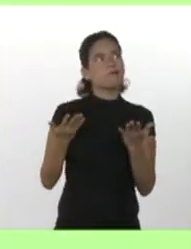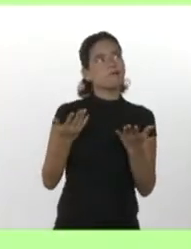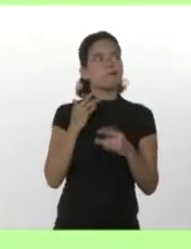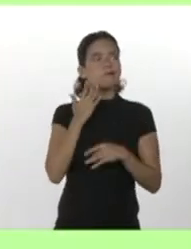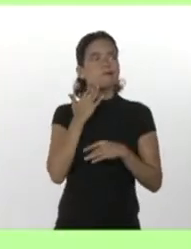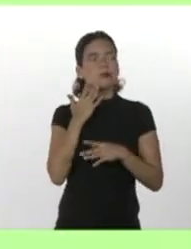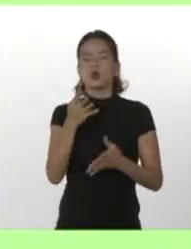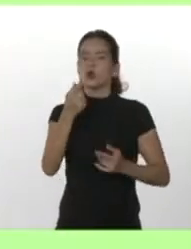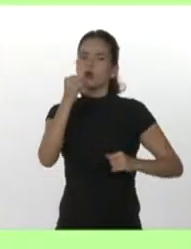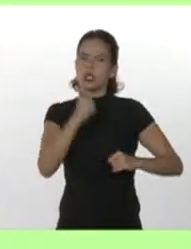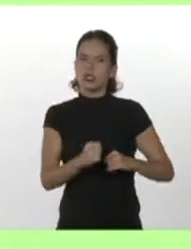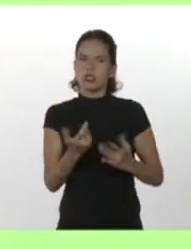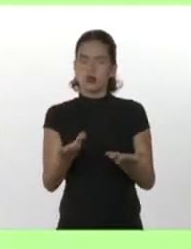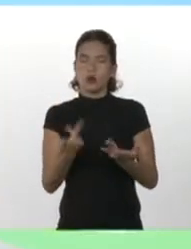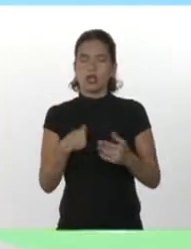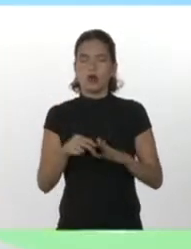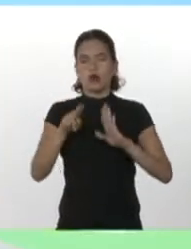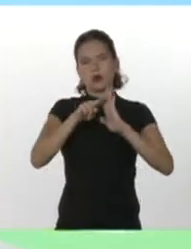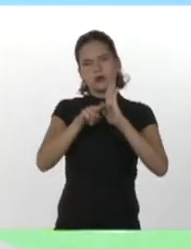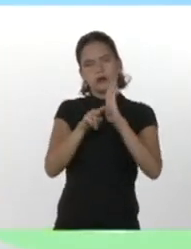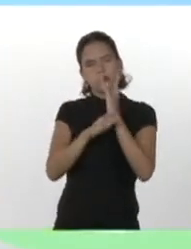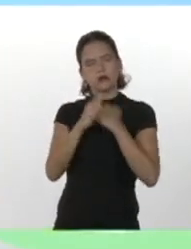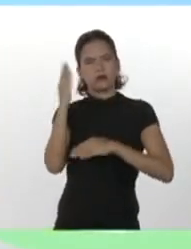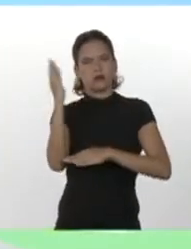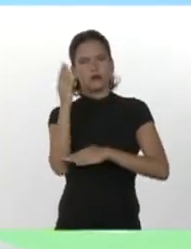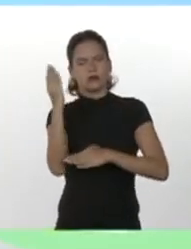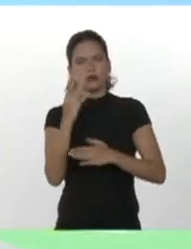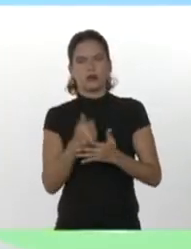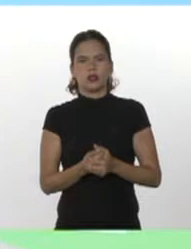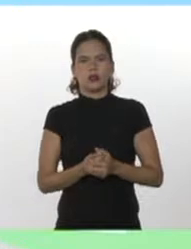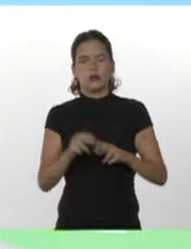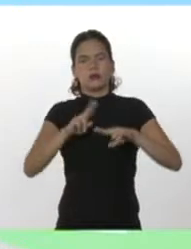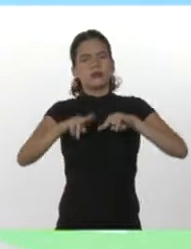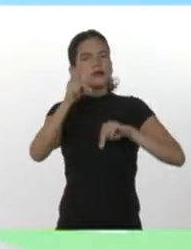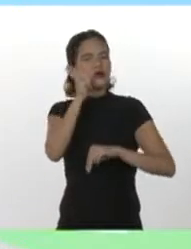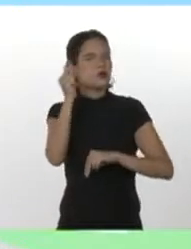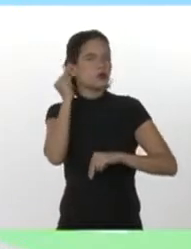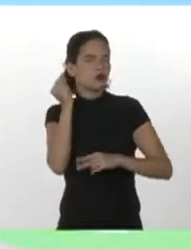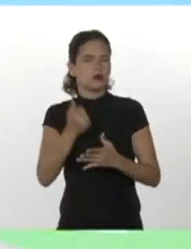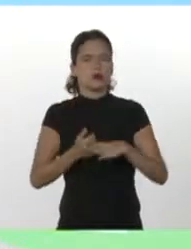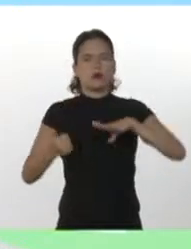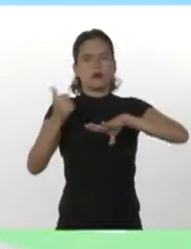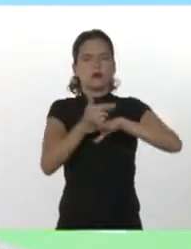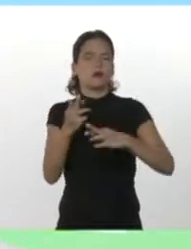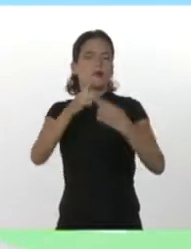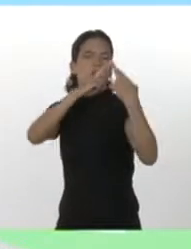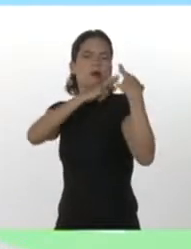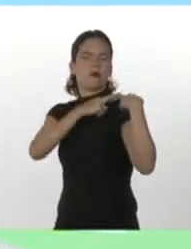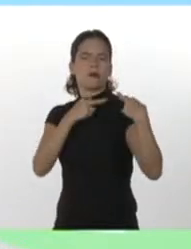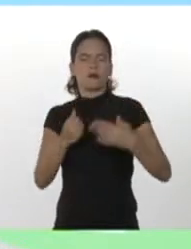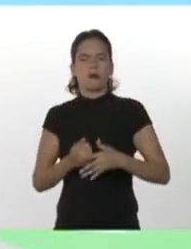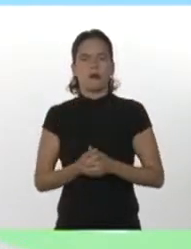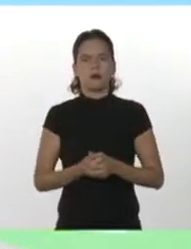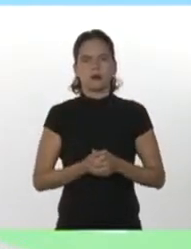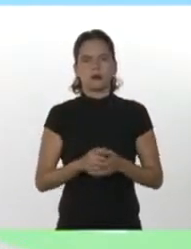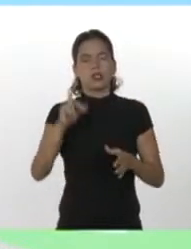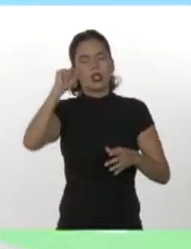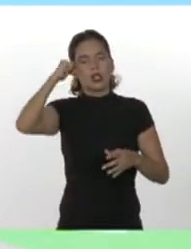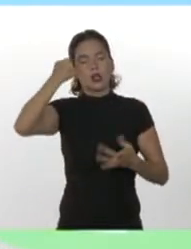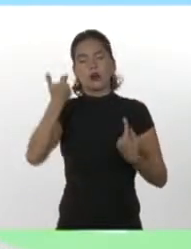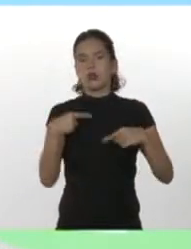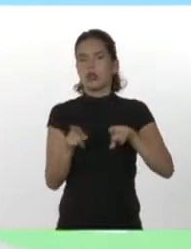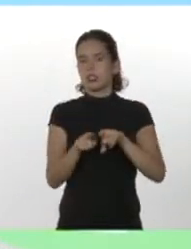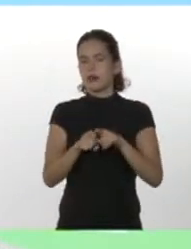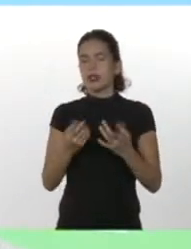una seguridad o un protocolo de bienestar para las niñas, adultos significativos. Recuerden que